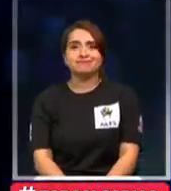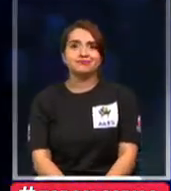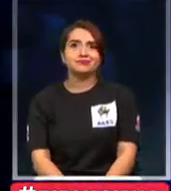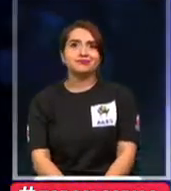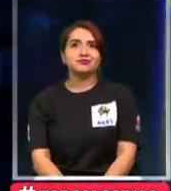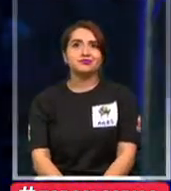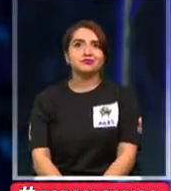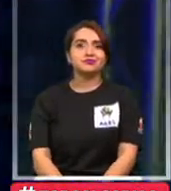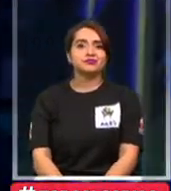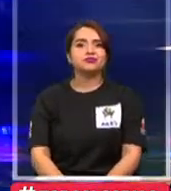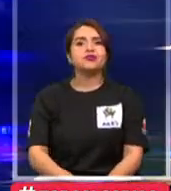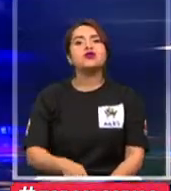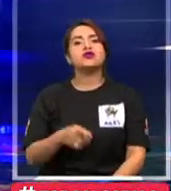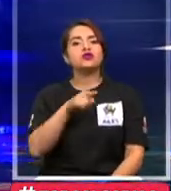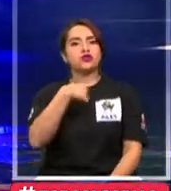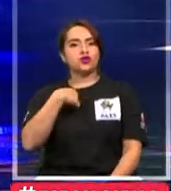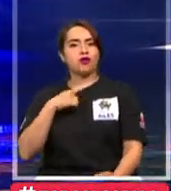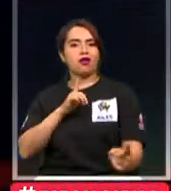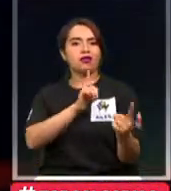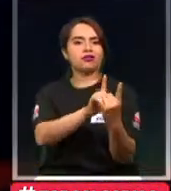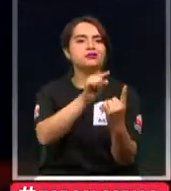Que te hago daño a ti.